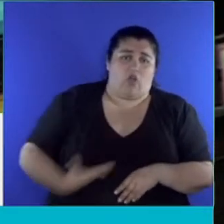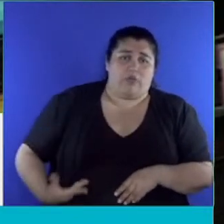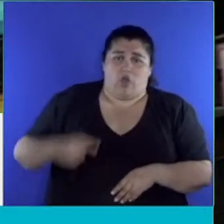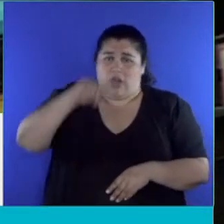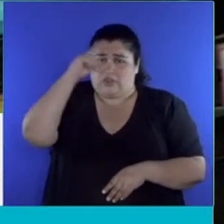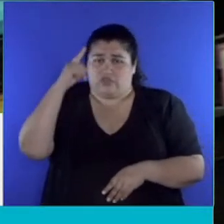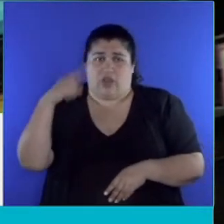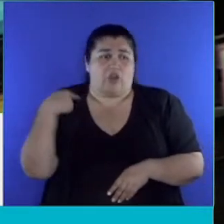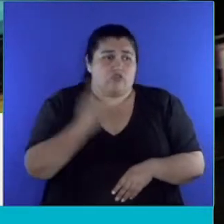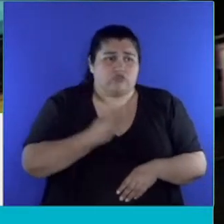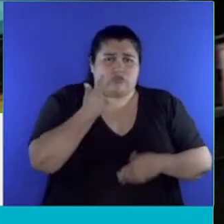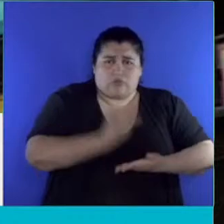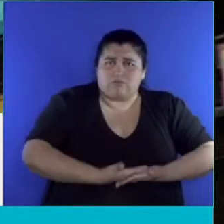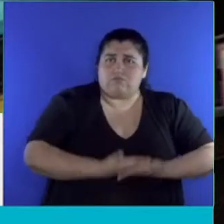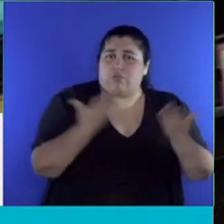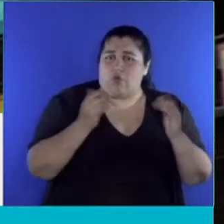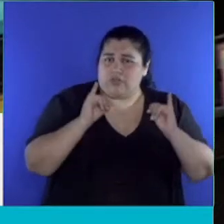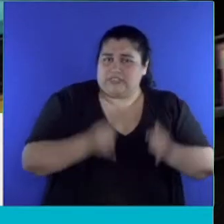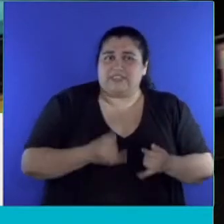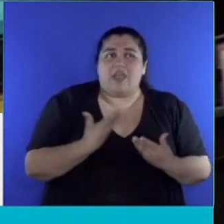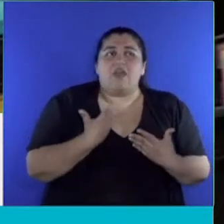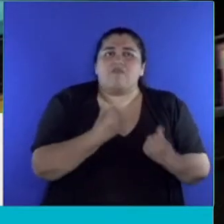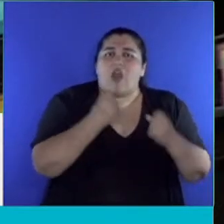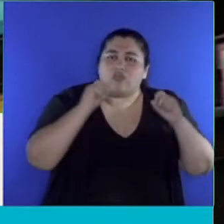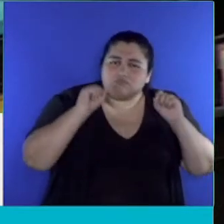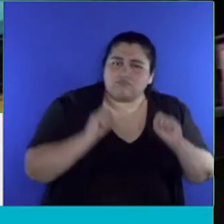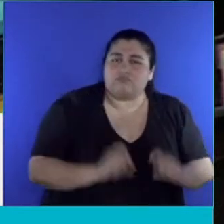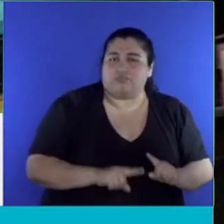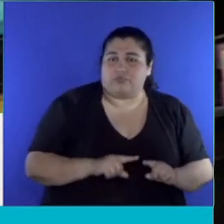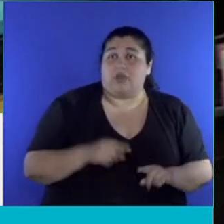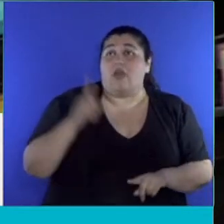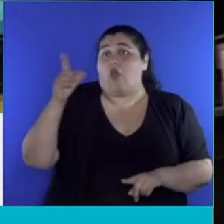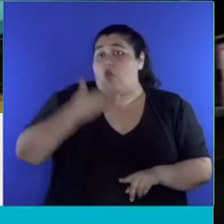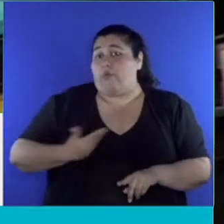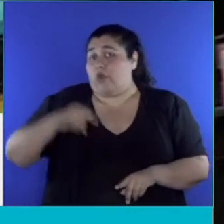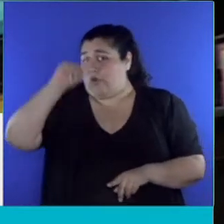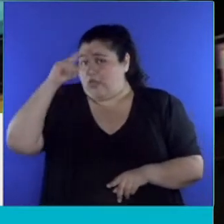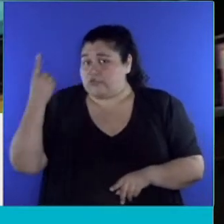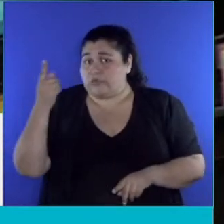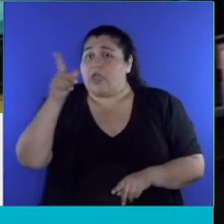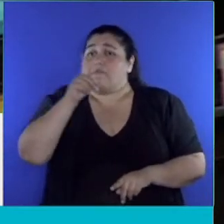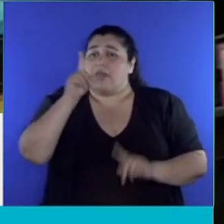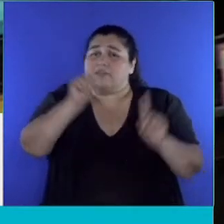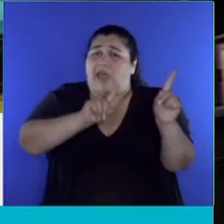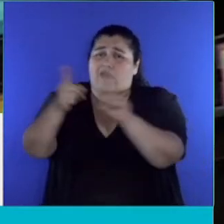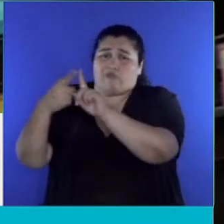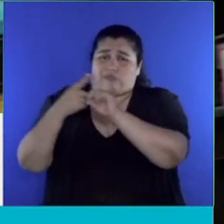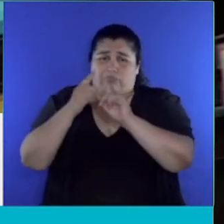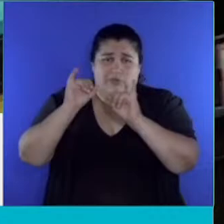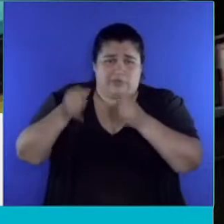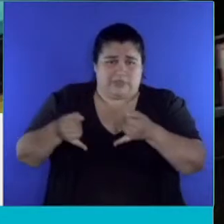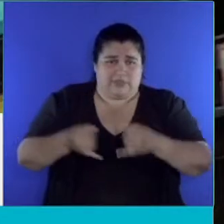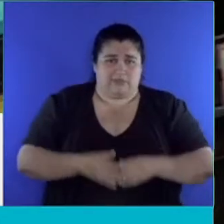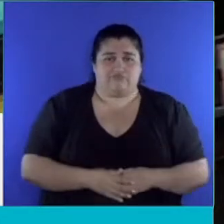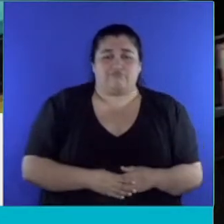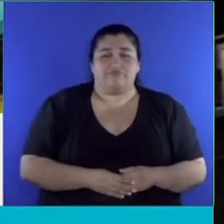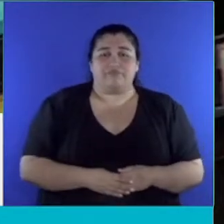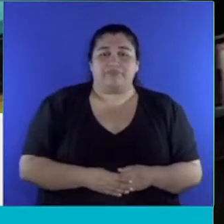antidemocráticos, antipopulares y antisoberanos que promueven desde el gobierno nacional y también parece de algunos legisladores. Muchas gracias.